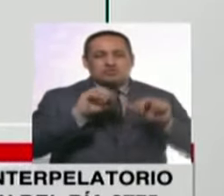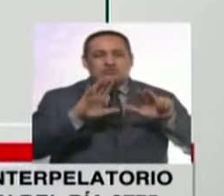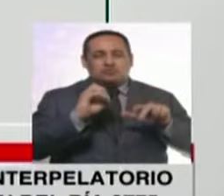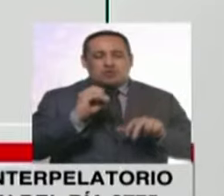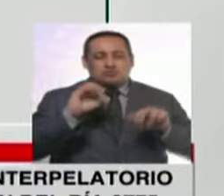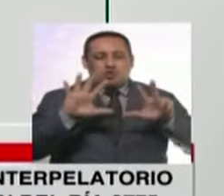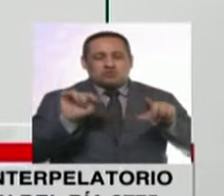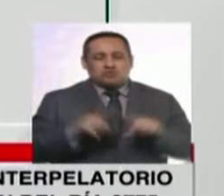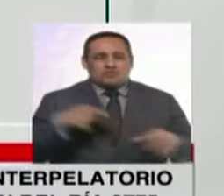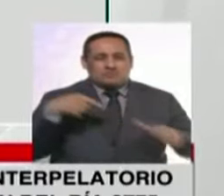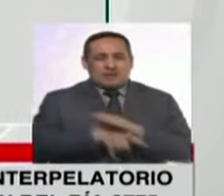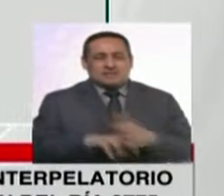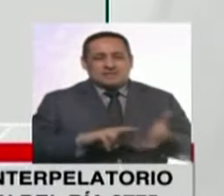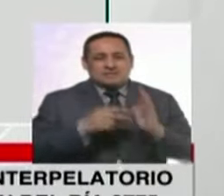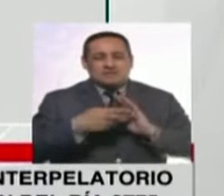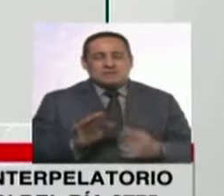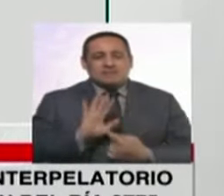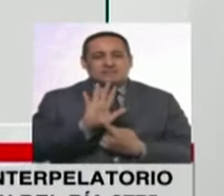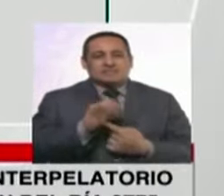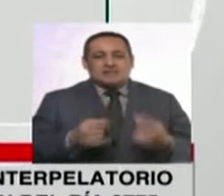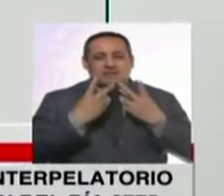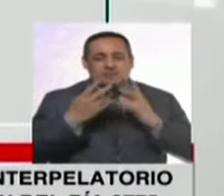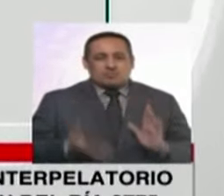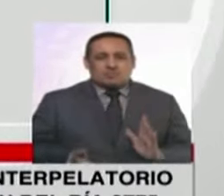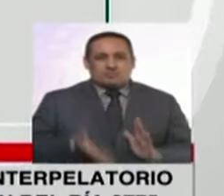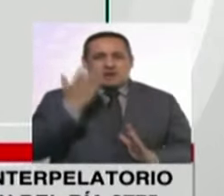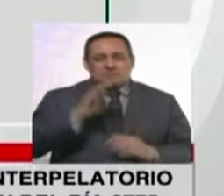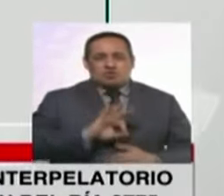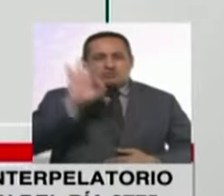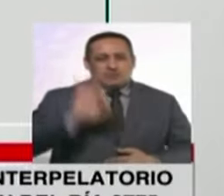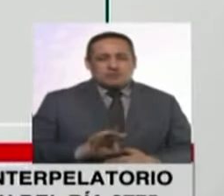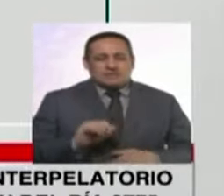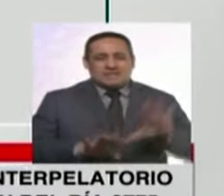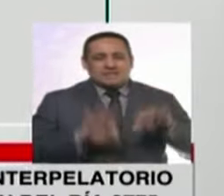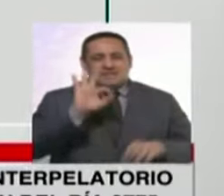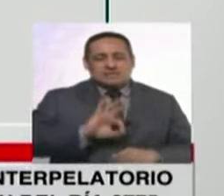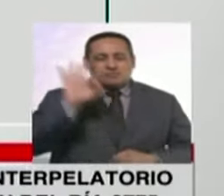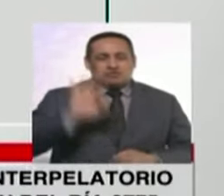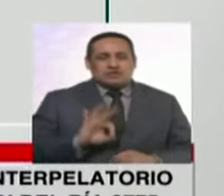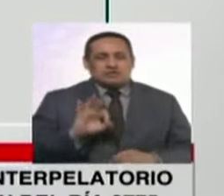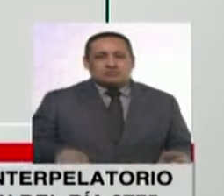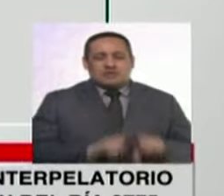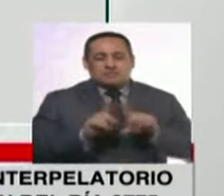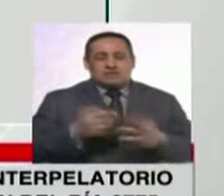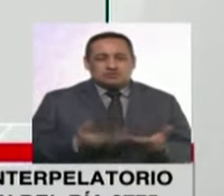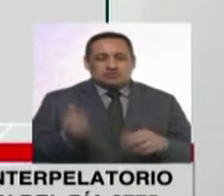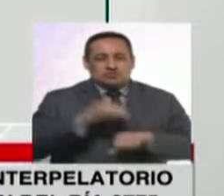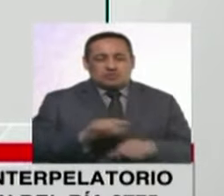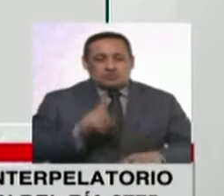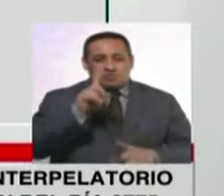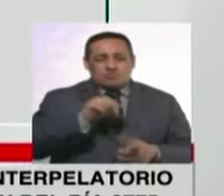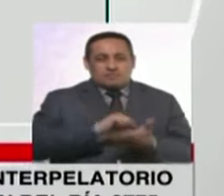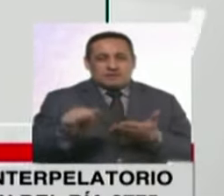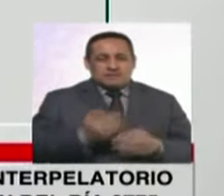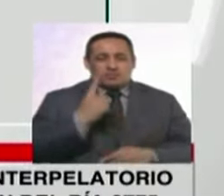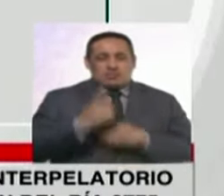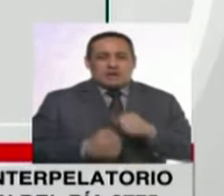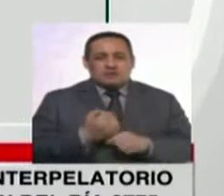homicidios lo que representa un incremento porcentual del 13% respecto del mismo mes del año